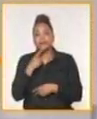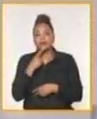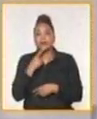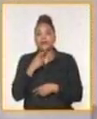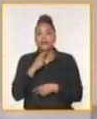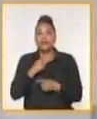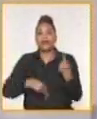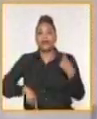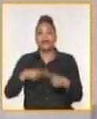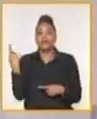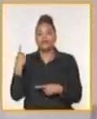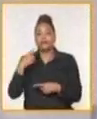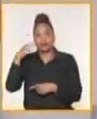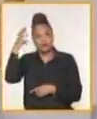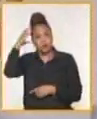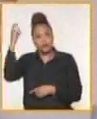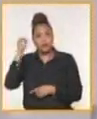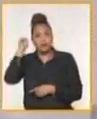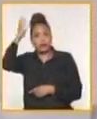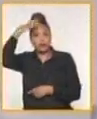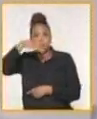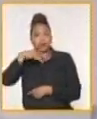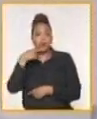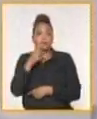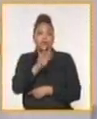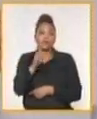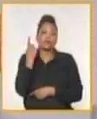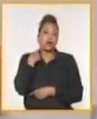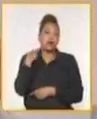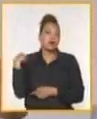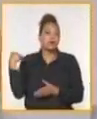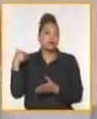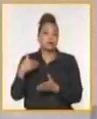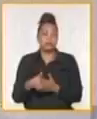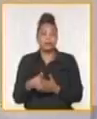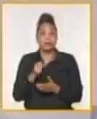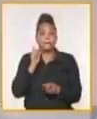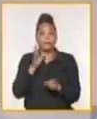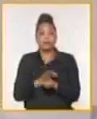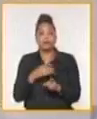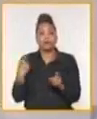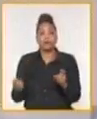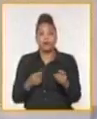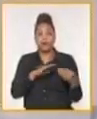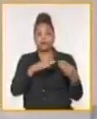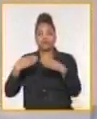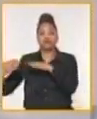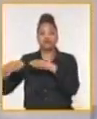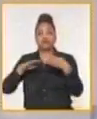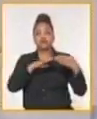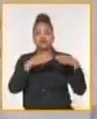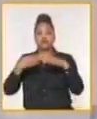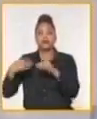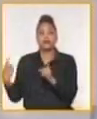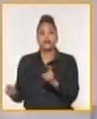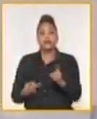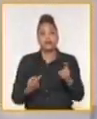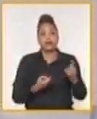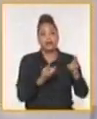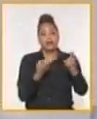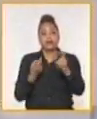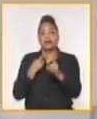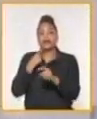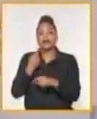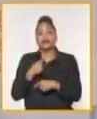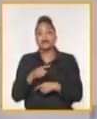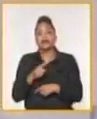el gobierno de Trump hace ya más de 2 años, desde que empezó la confrontación, la guerra de agresión contra